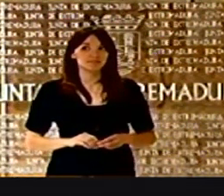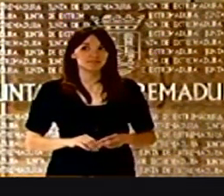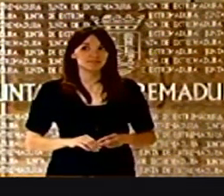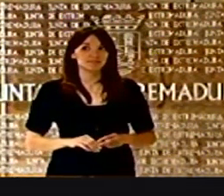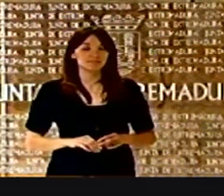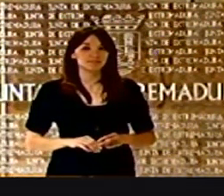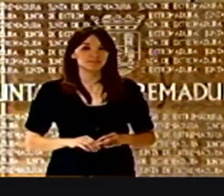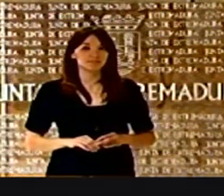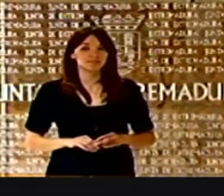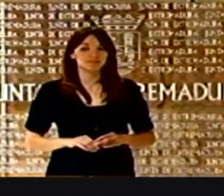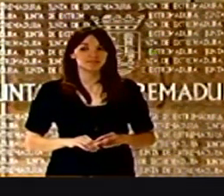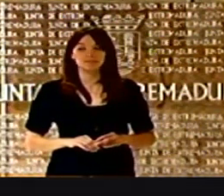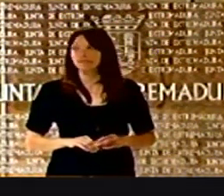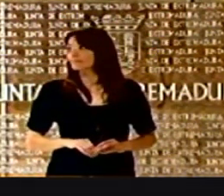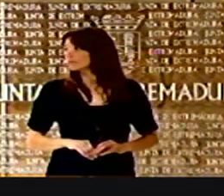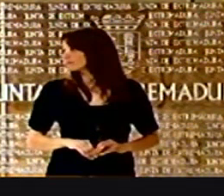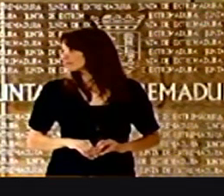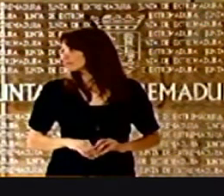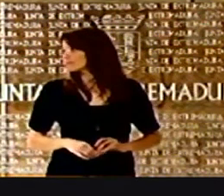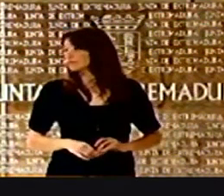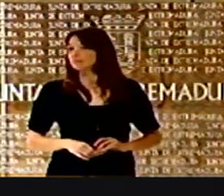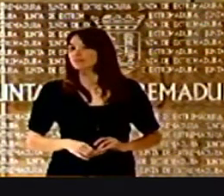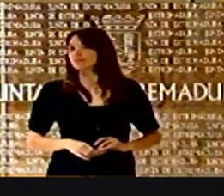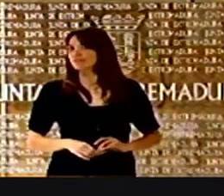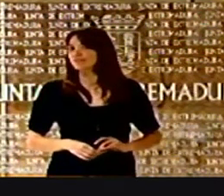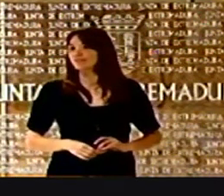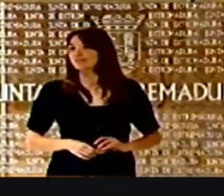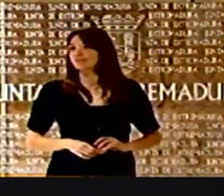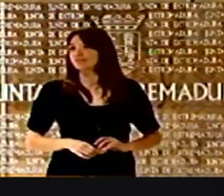¿Sí? Ah, vale. Te veía con las cejas así levantadas.